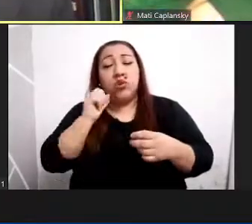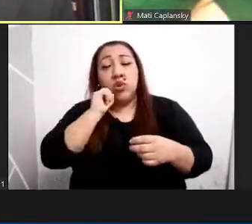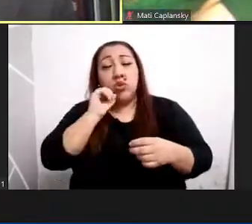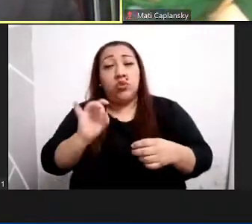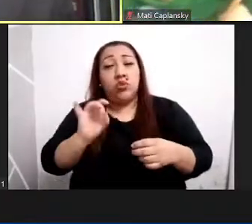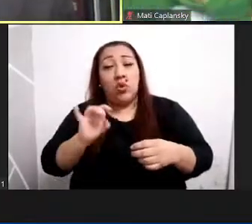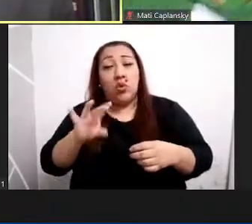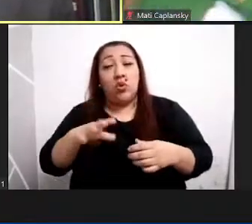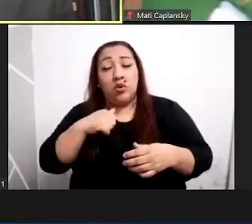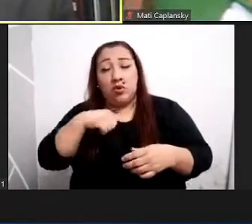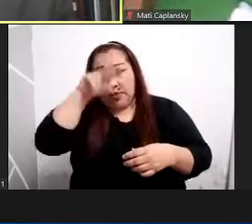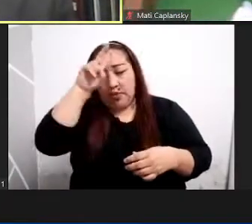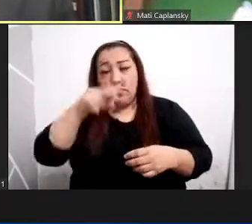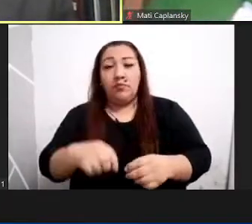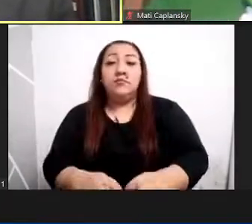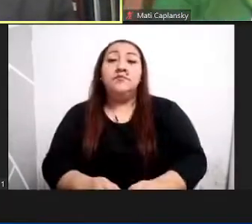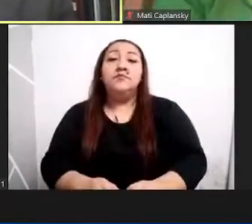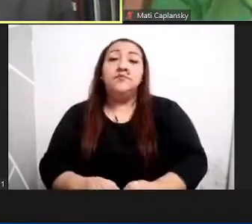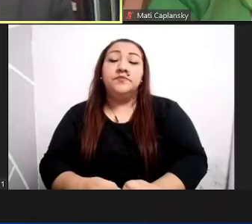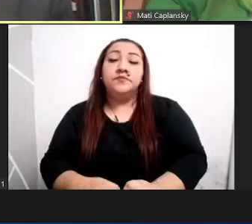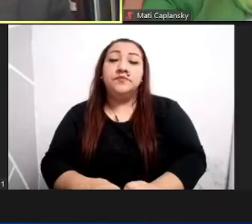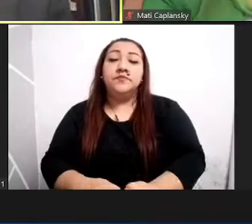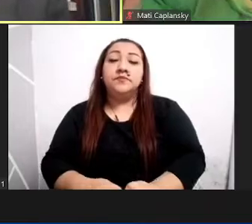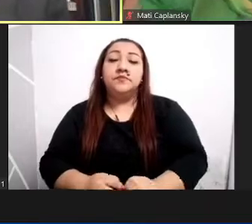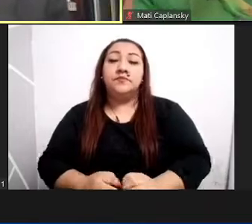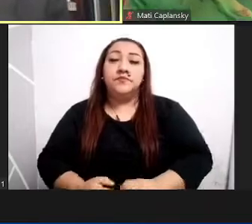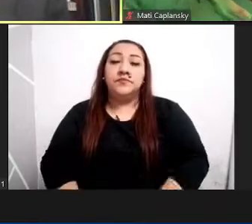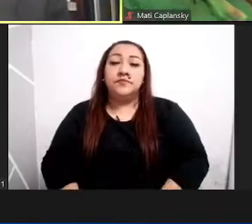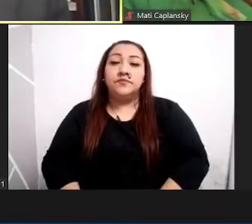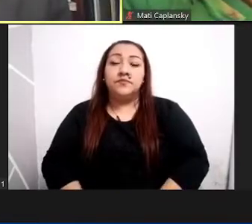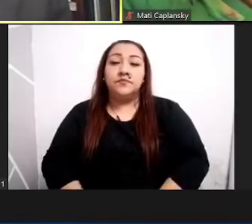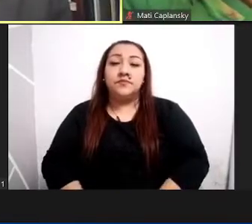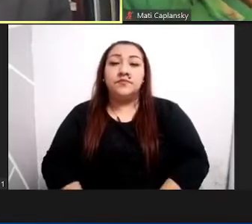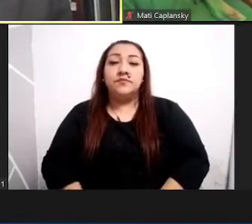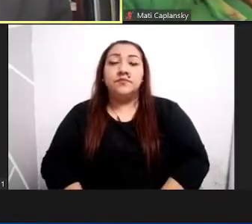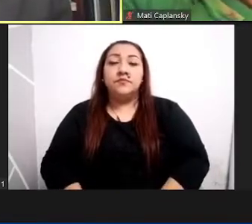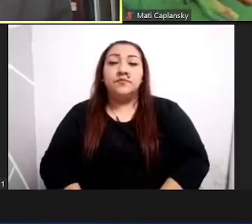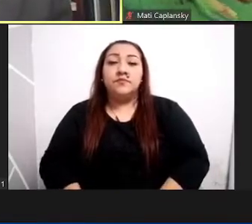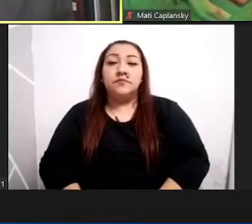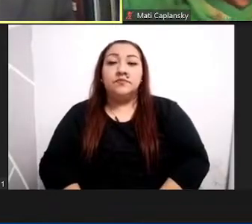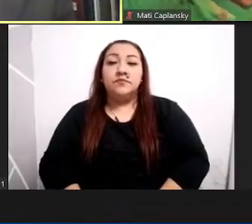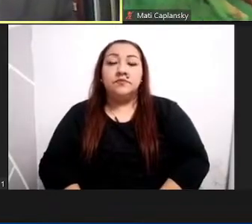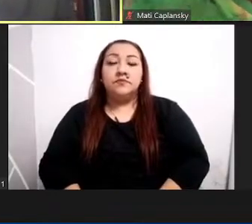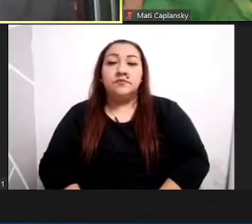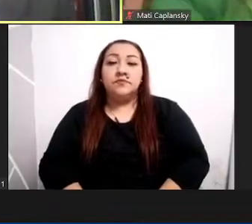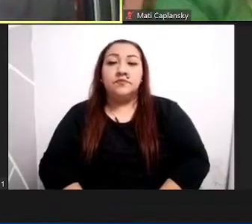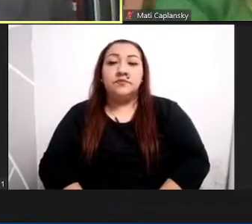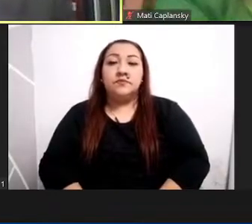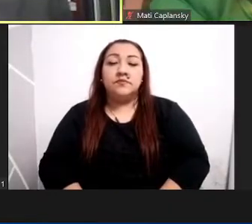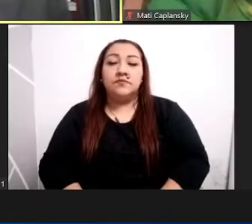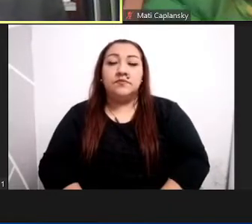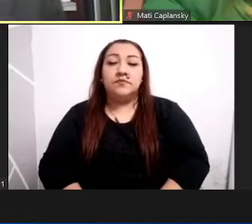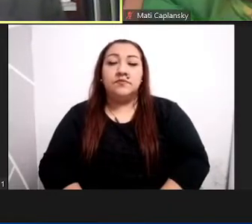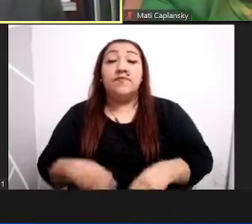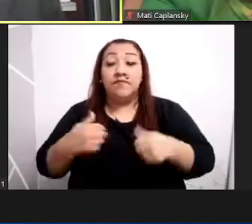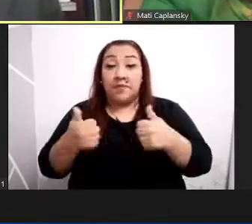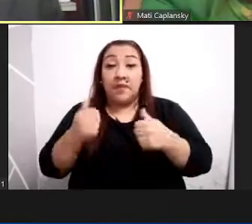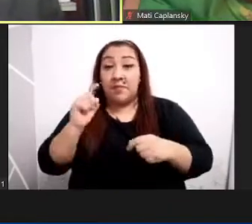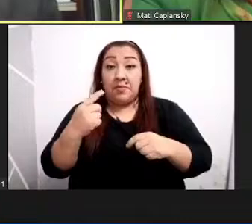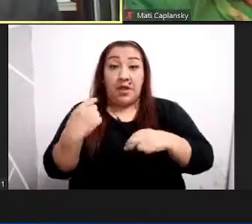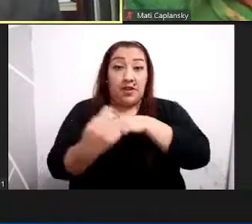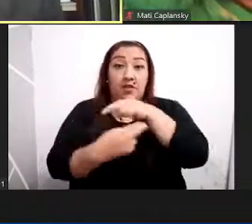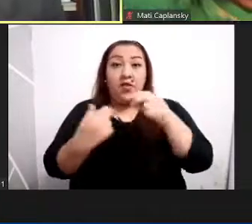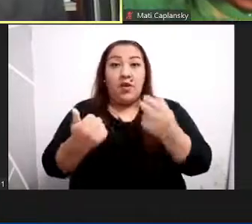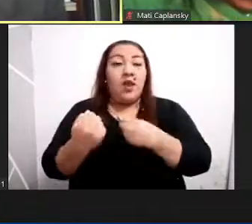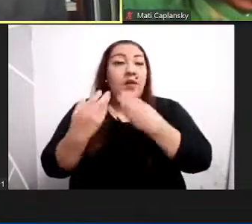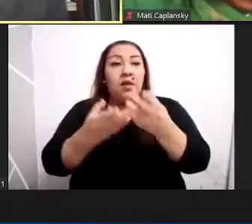para nuestro país. Muy bien, hasta aquí entonces la primera ronda. Vamos a pasar ahora a darle la palabra